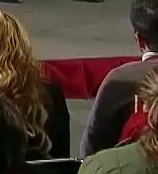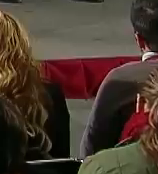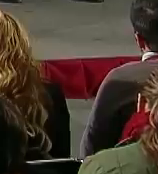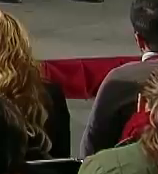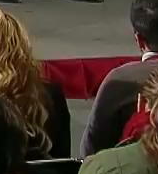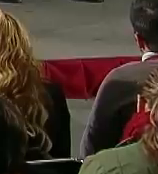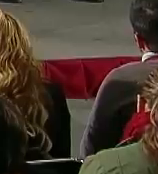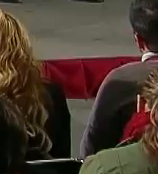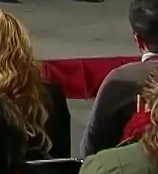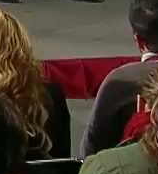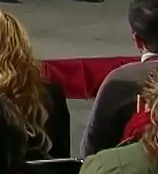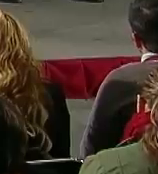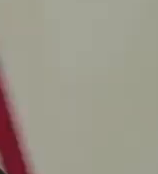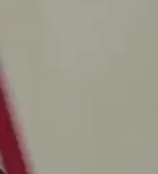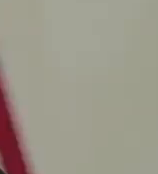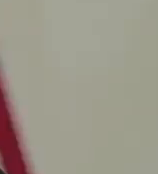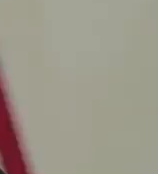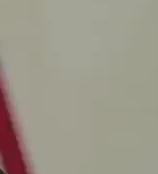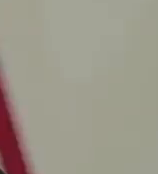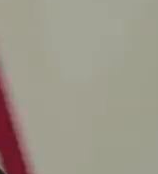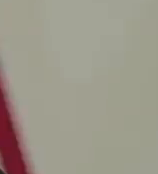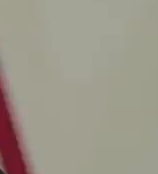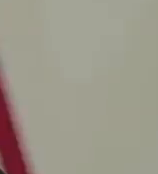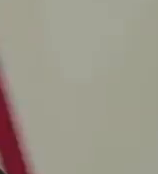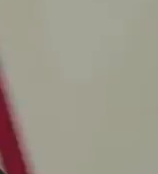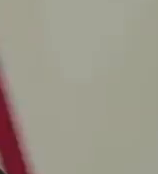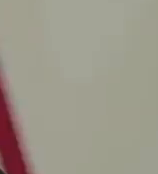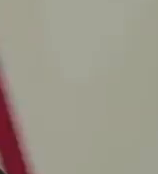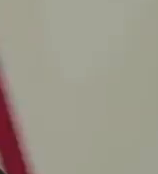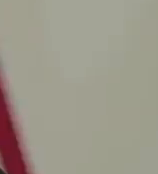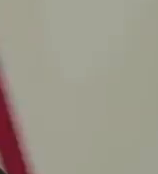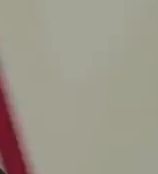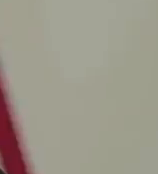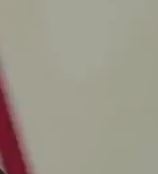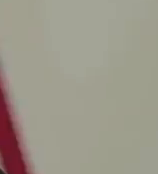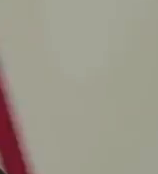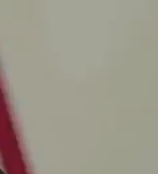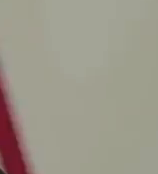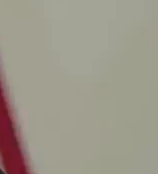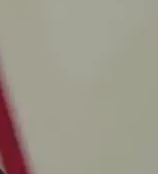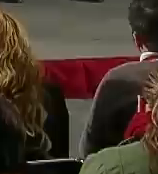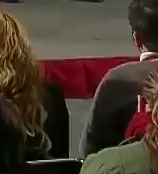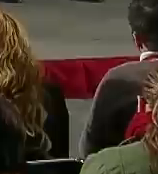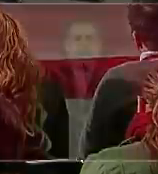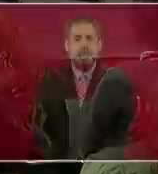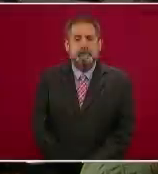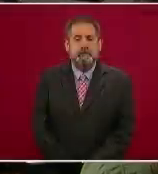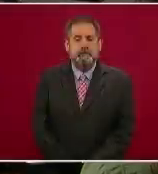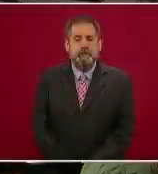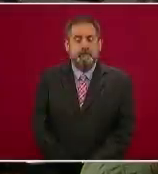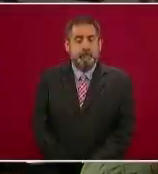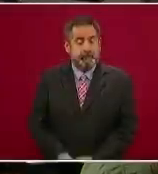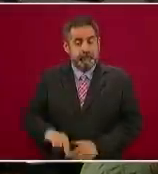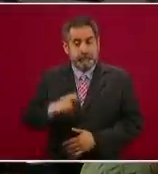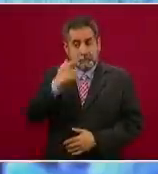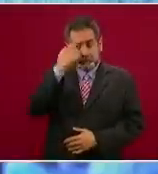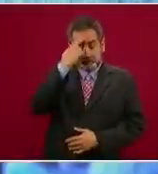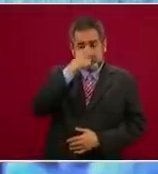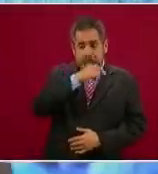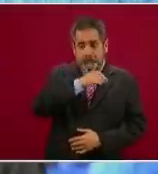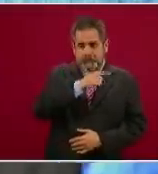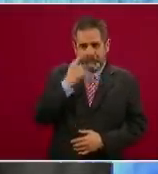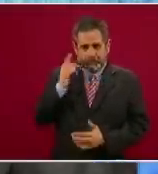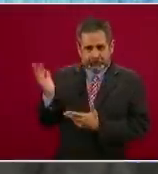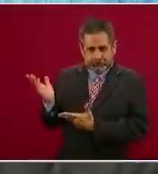gel de 70% o más. Segundo, respetar el estornudo de etiqueta. Ya dijimos, el famoso